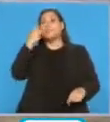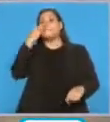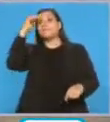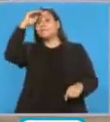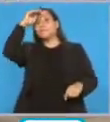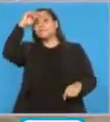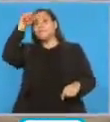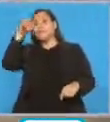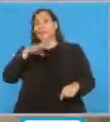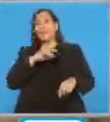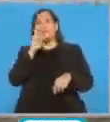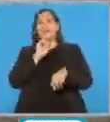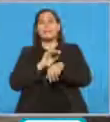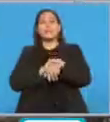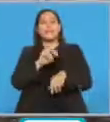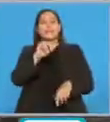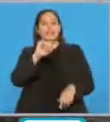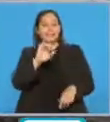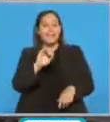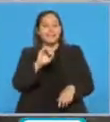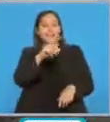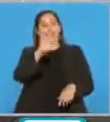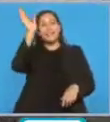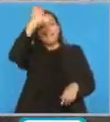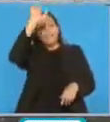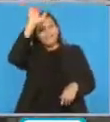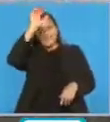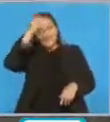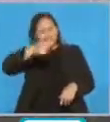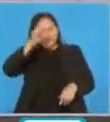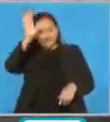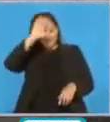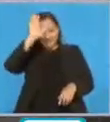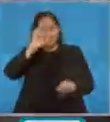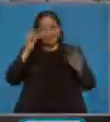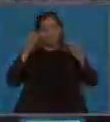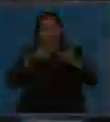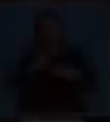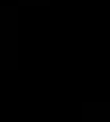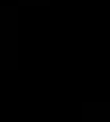nada más, allá están las amigas del tío Alberto. Un saludo, ahí nos vemos.